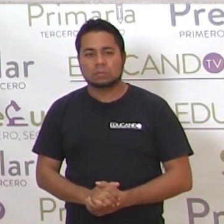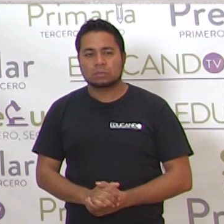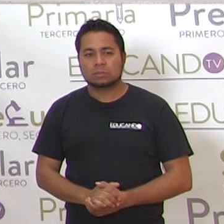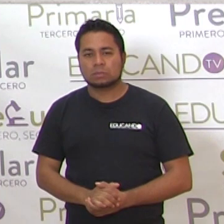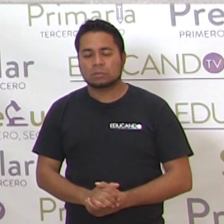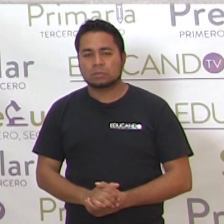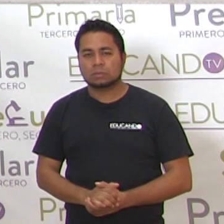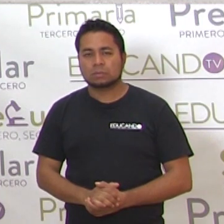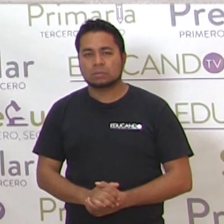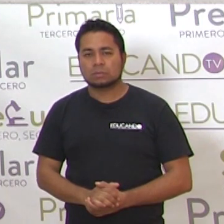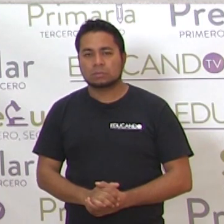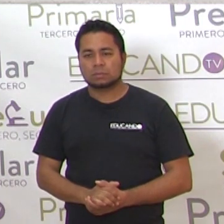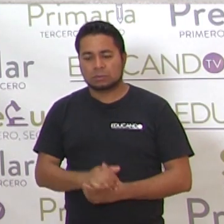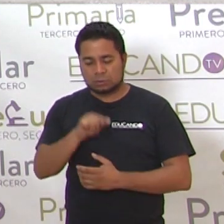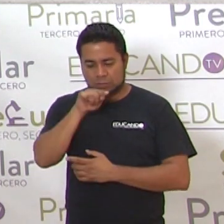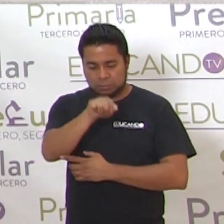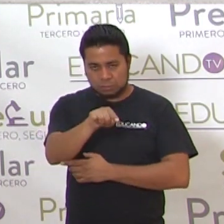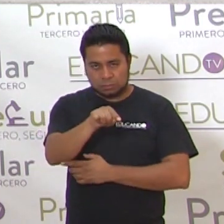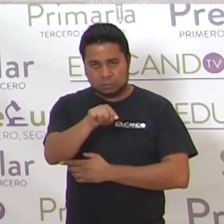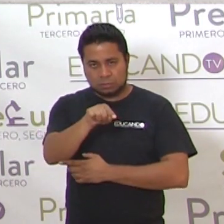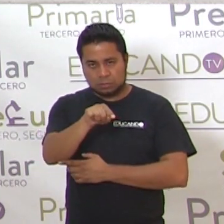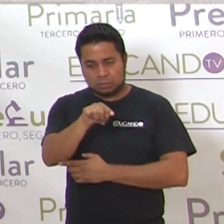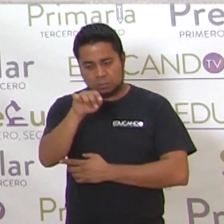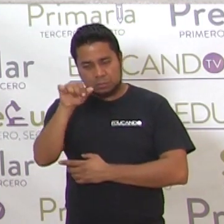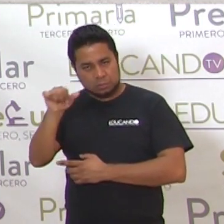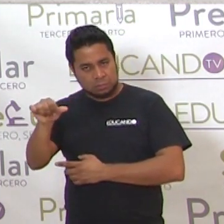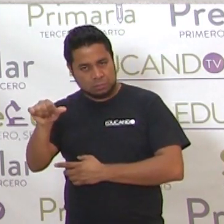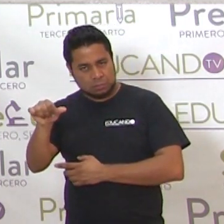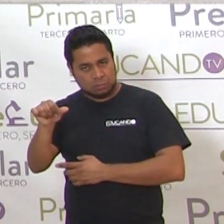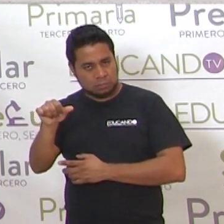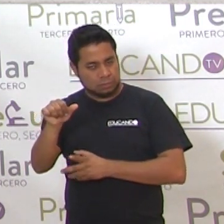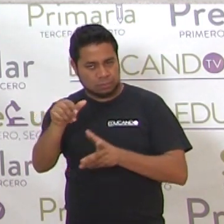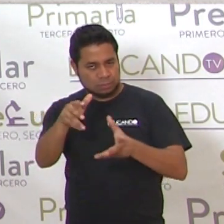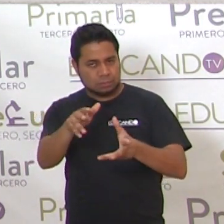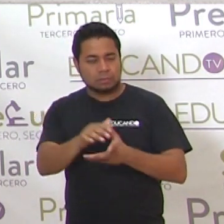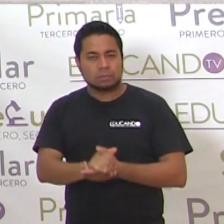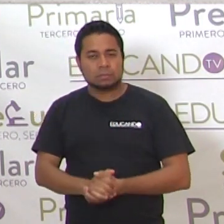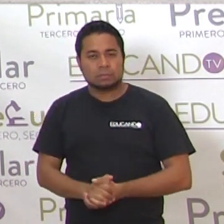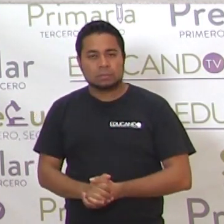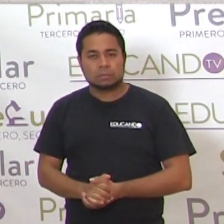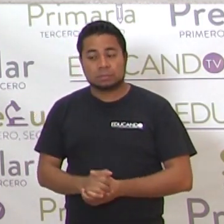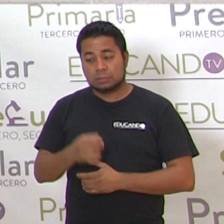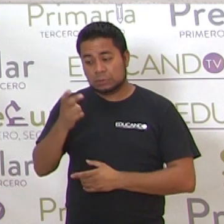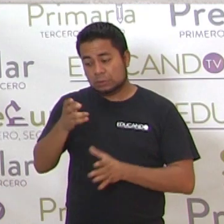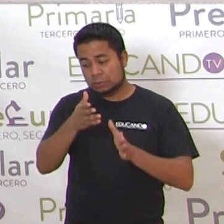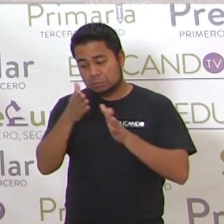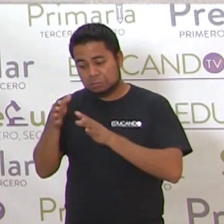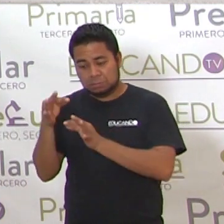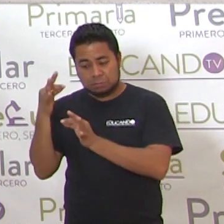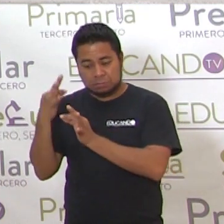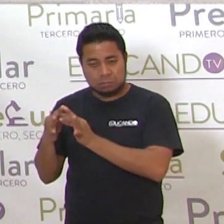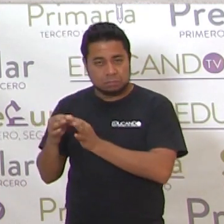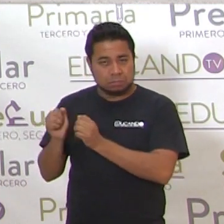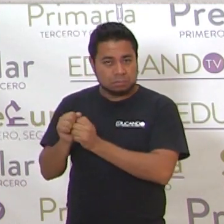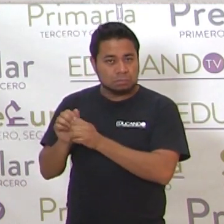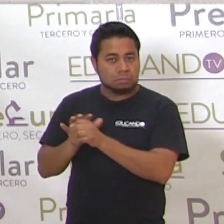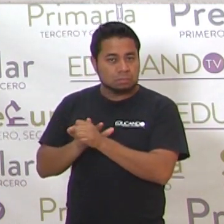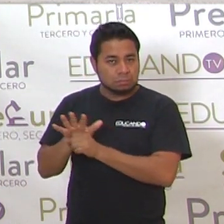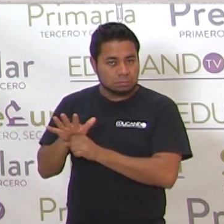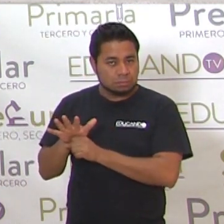junto a bien y de este lado concluimos con lo que es